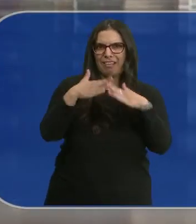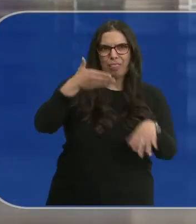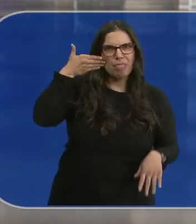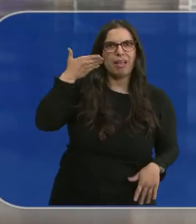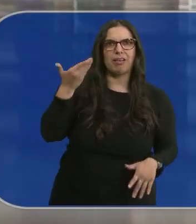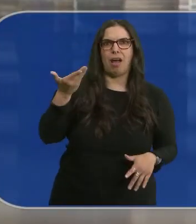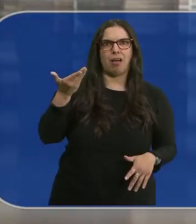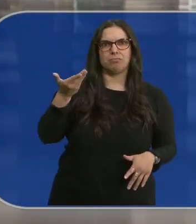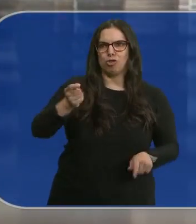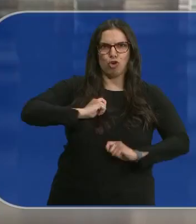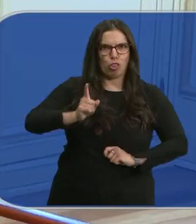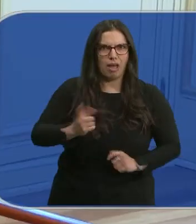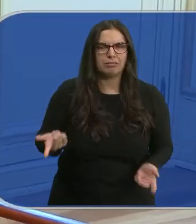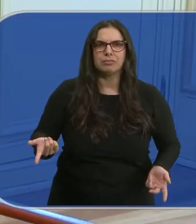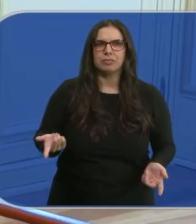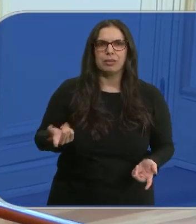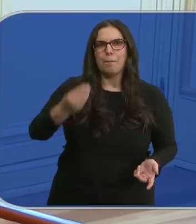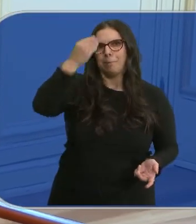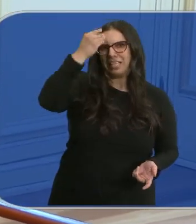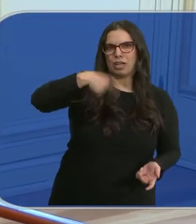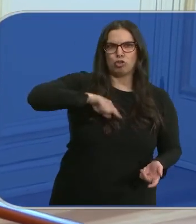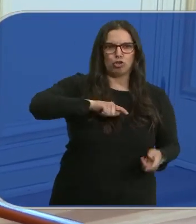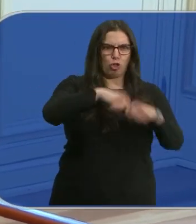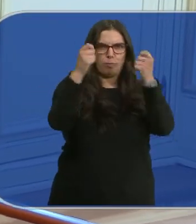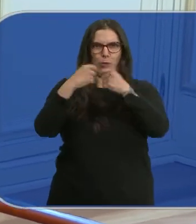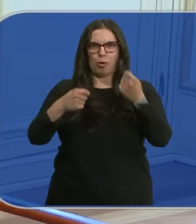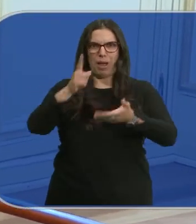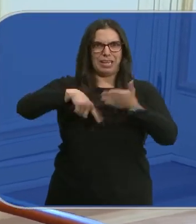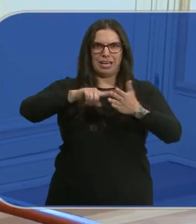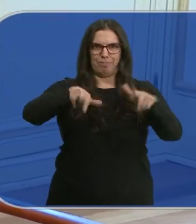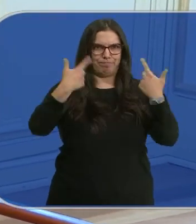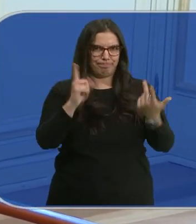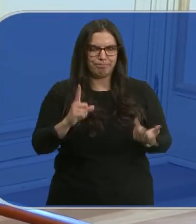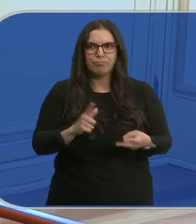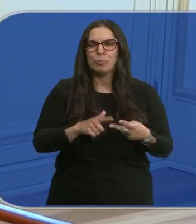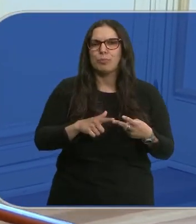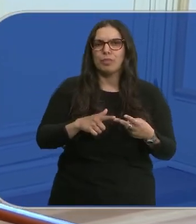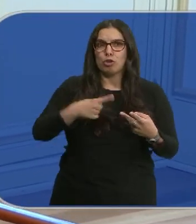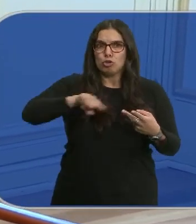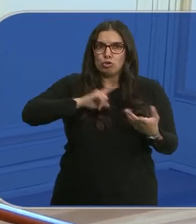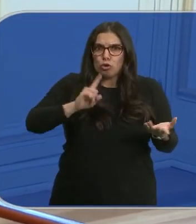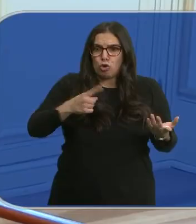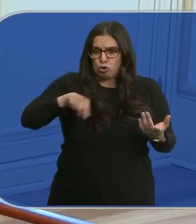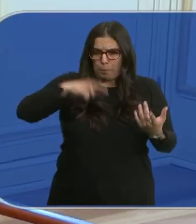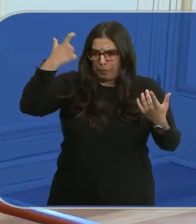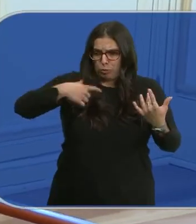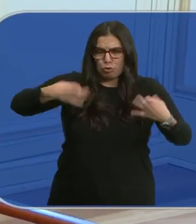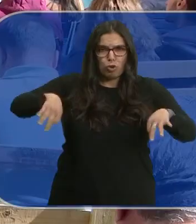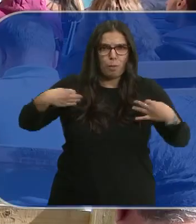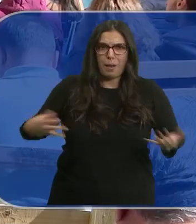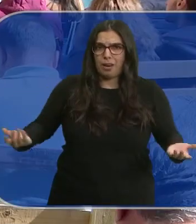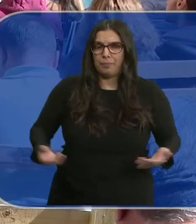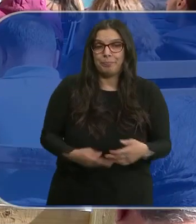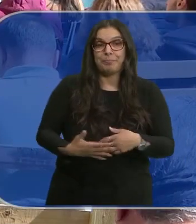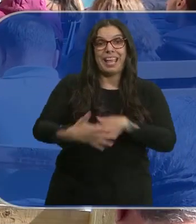digna que no nos la conceden, creen que vamos a estropear el piso y no somos así, somos gente normal y